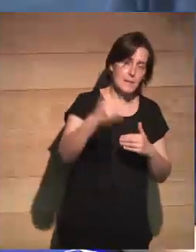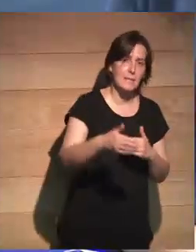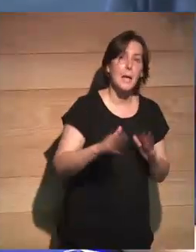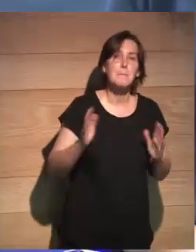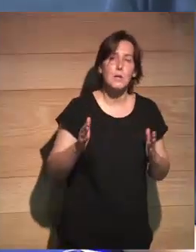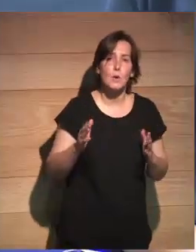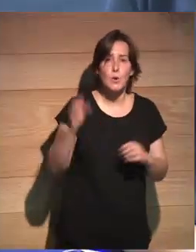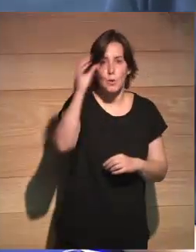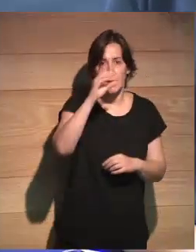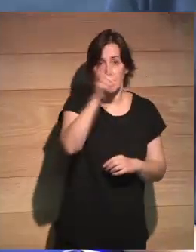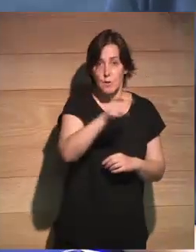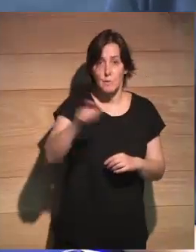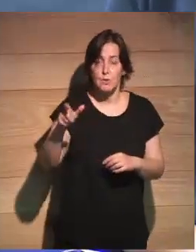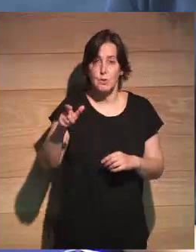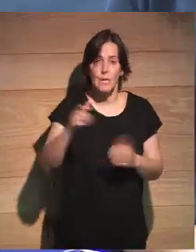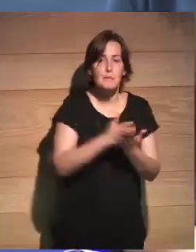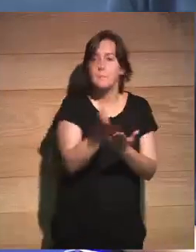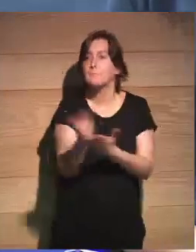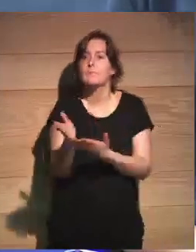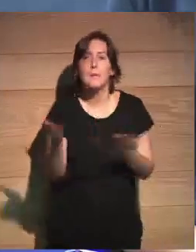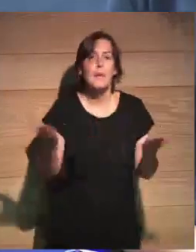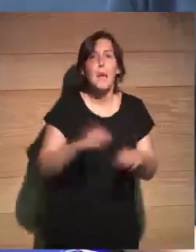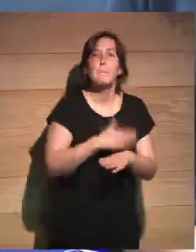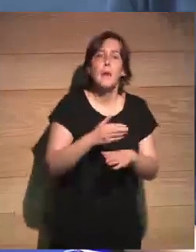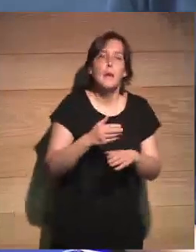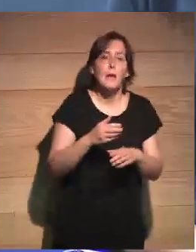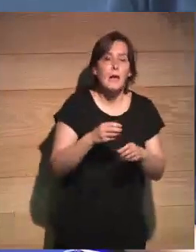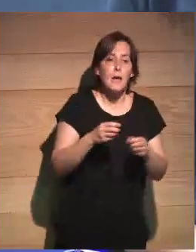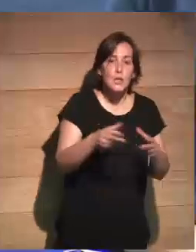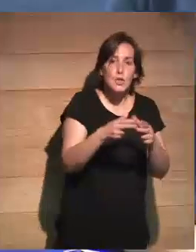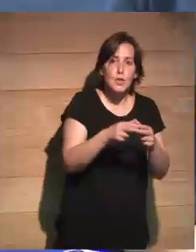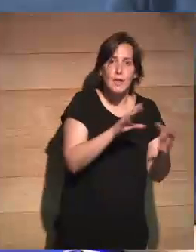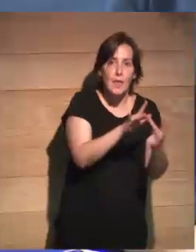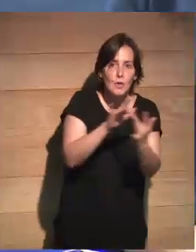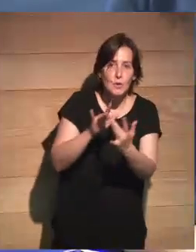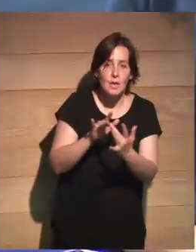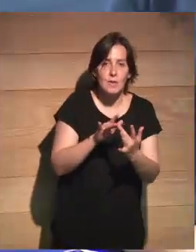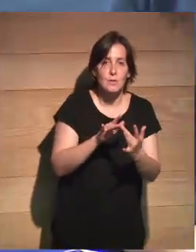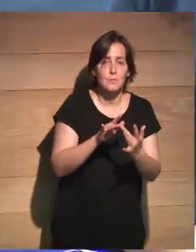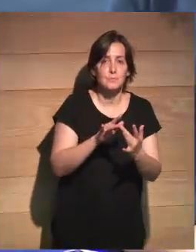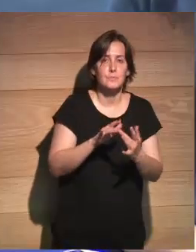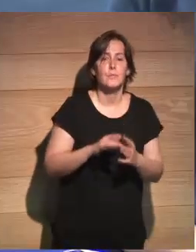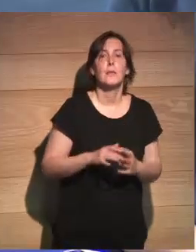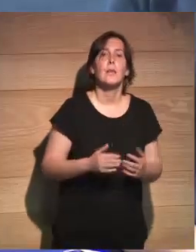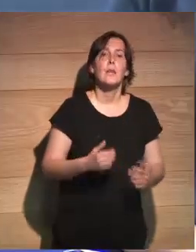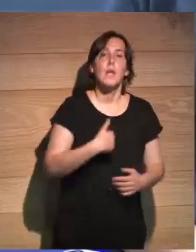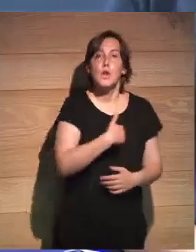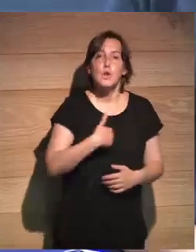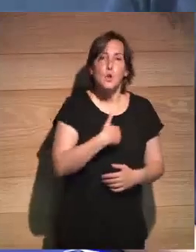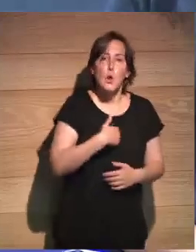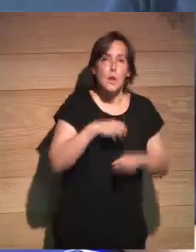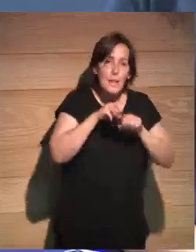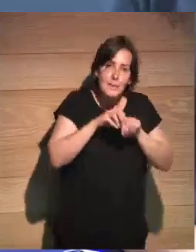vías tienen los científicos para llegar a la sociedad? ¿Está mal visto el papel de divulgador entre